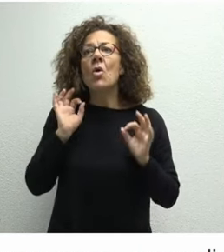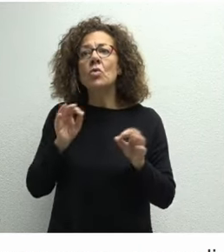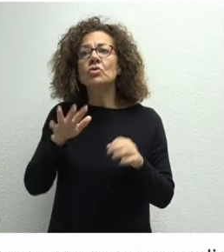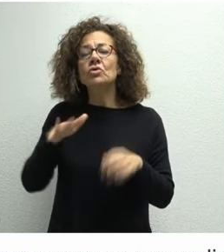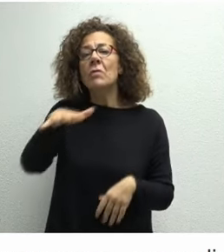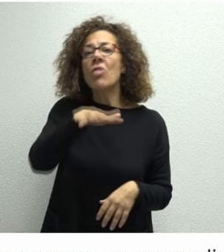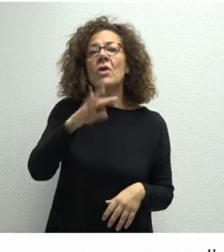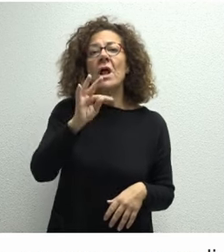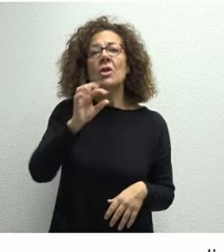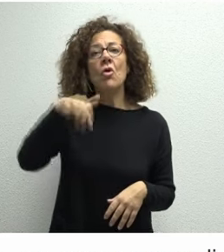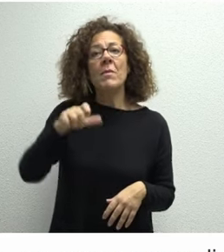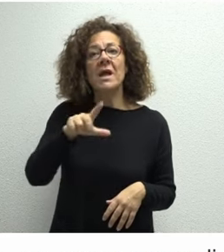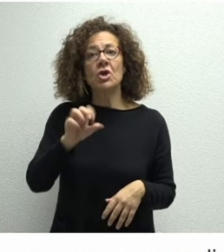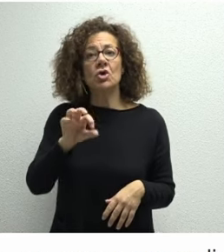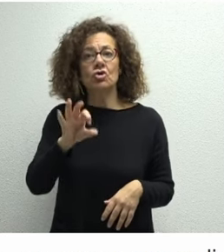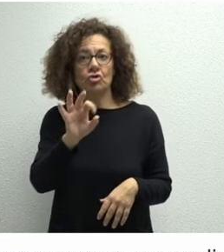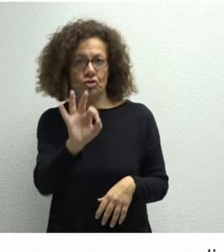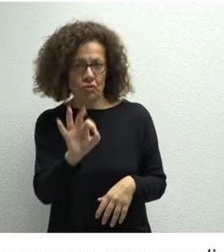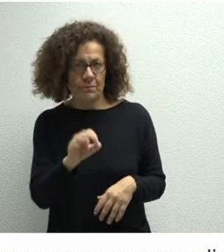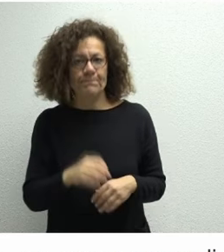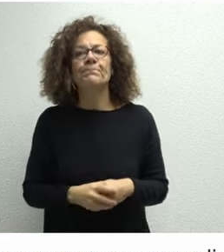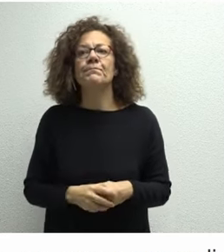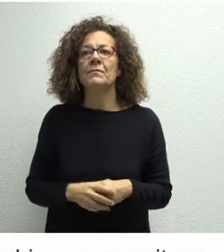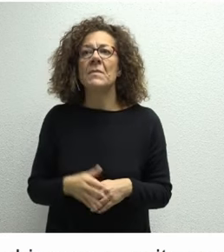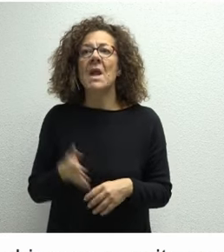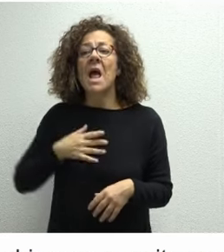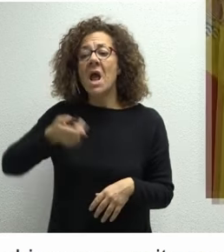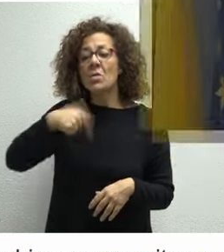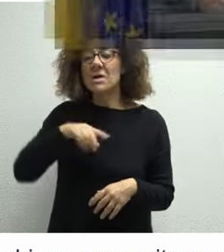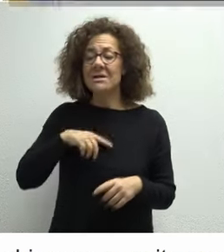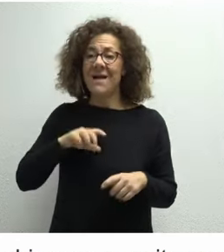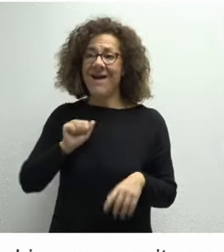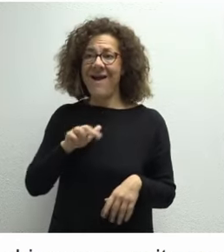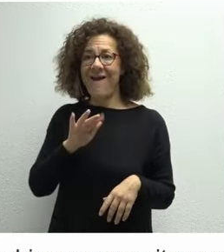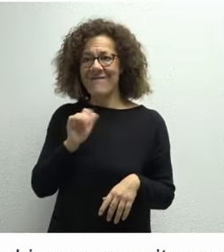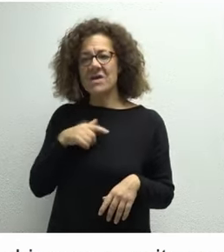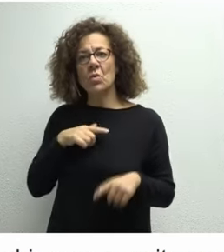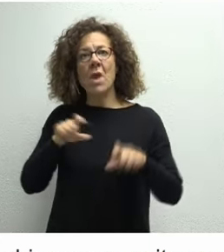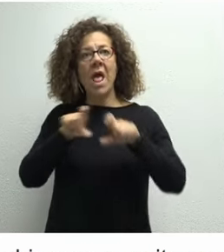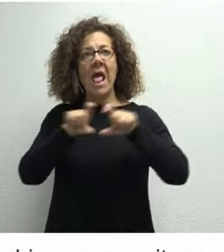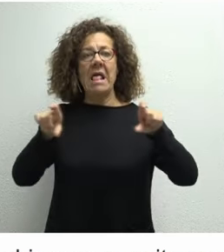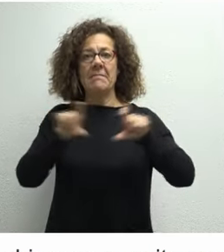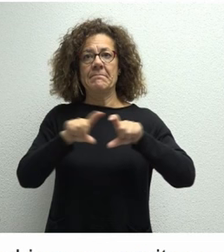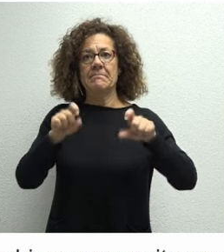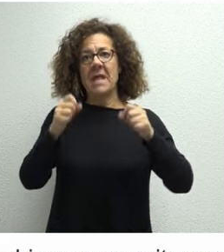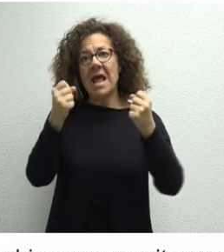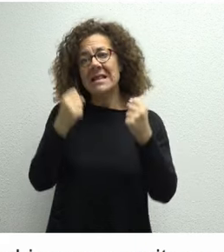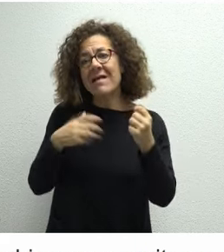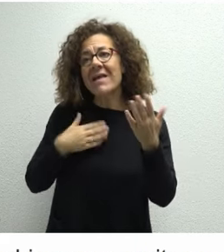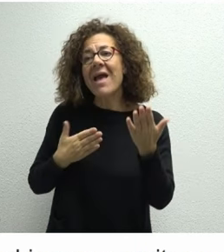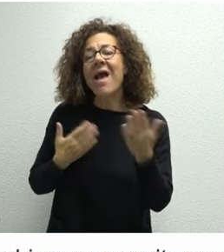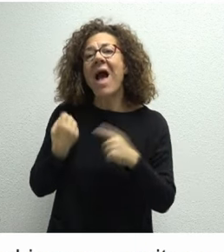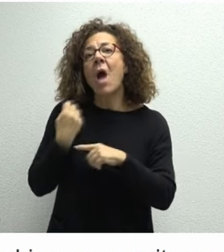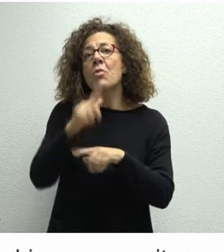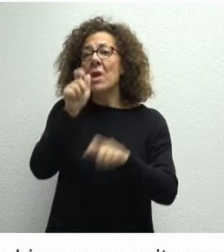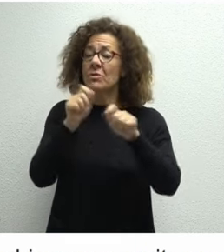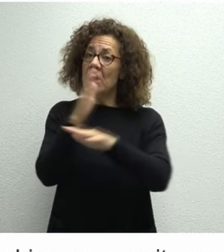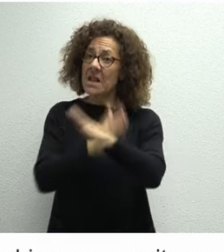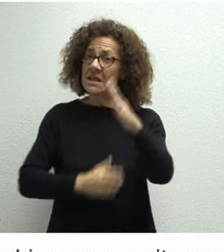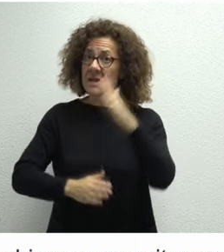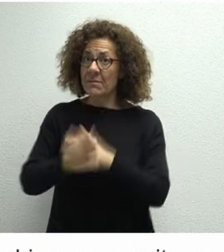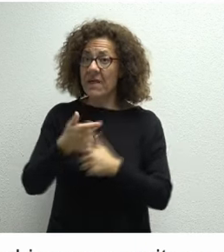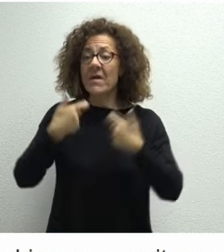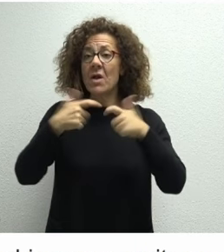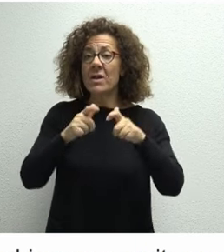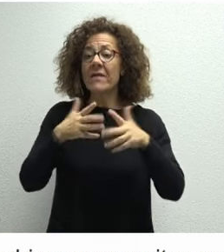ciudad de tomelloso entre nuestra entidad afas vale una entidad que apoya a personas con discapacidad y la